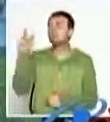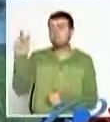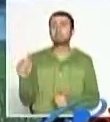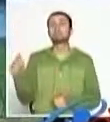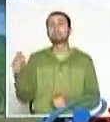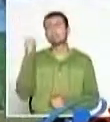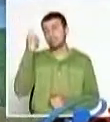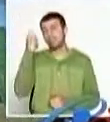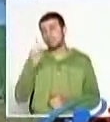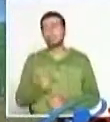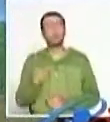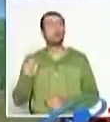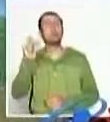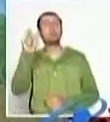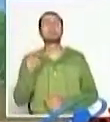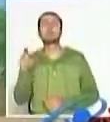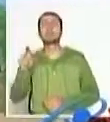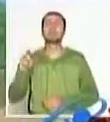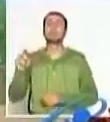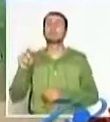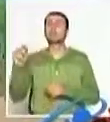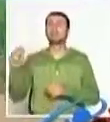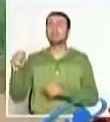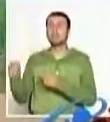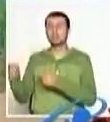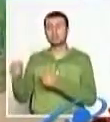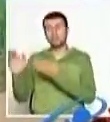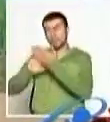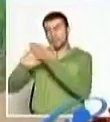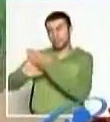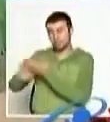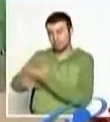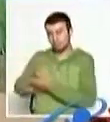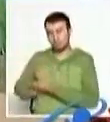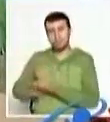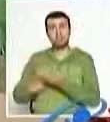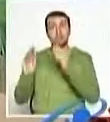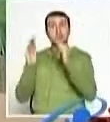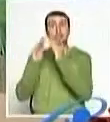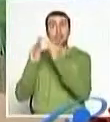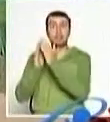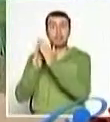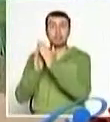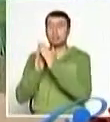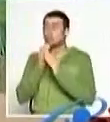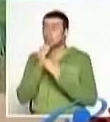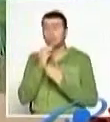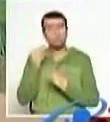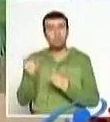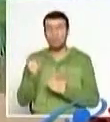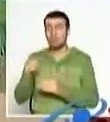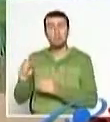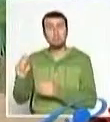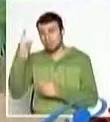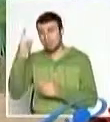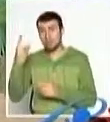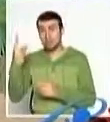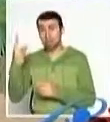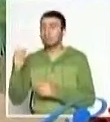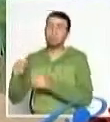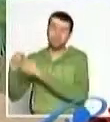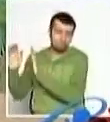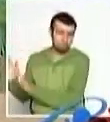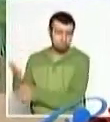lava el carro. Uno no puede encerar sin haber barrido. La señora va a encerar, pues